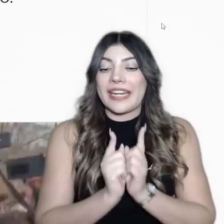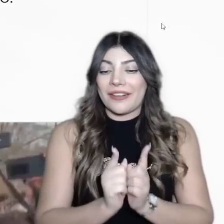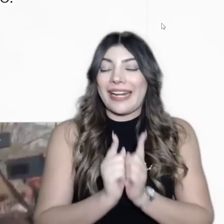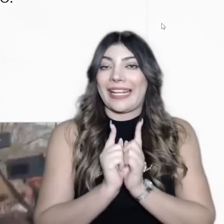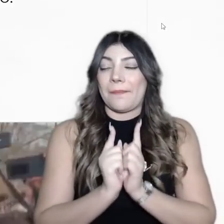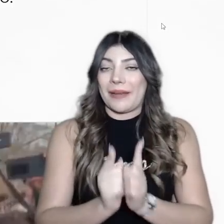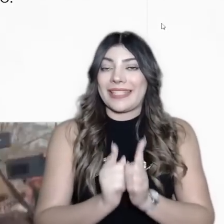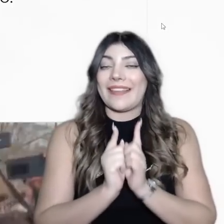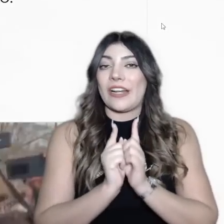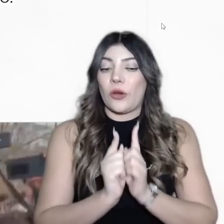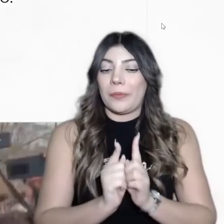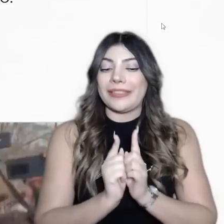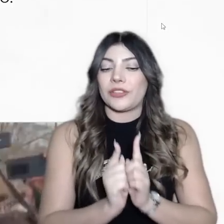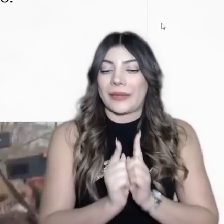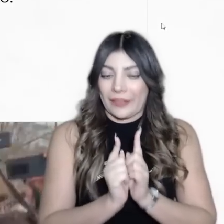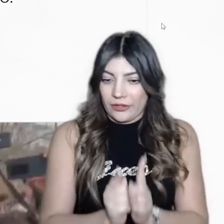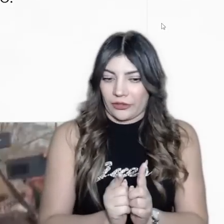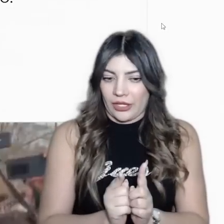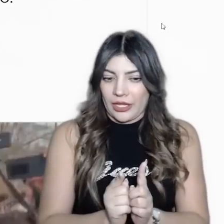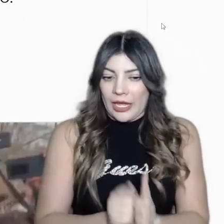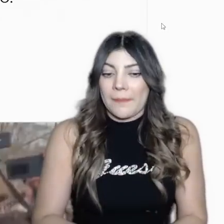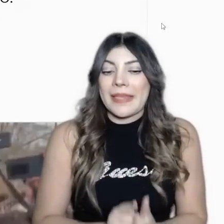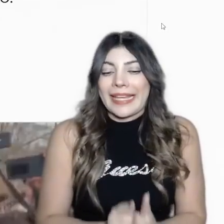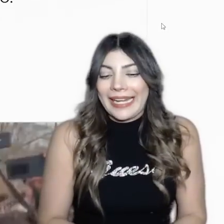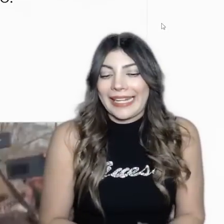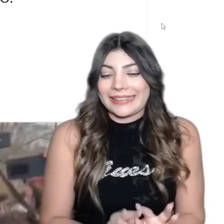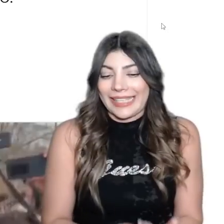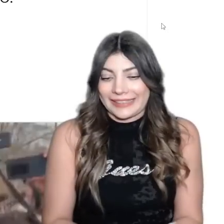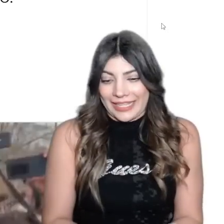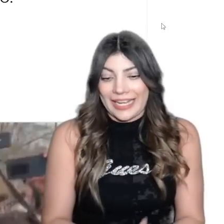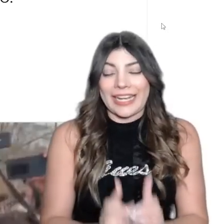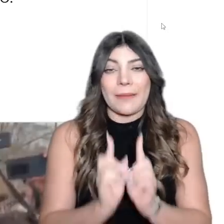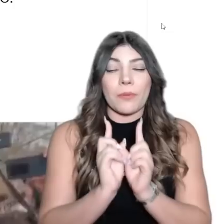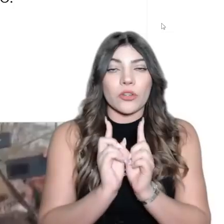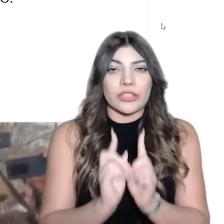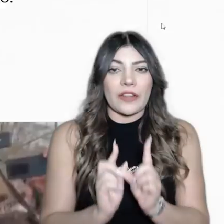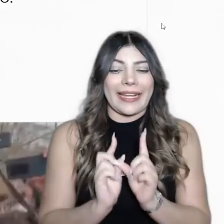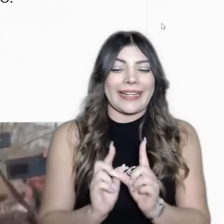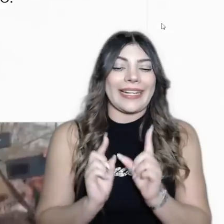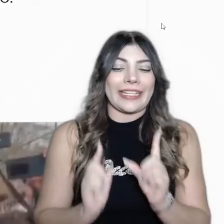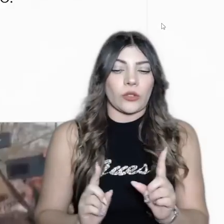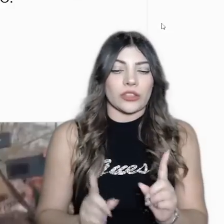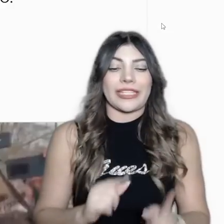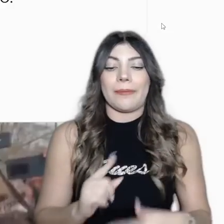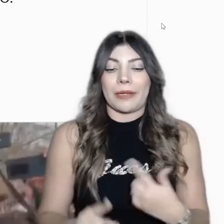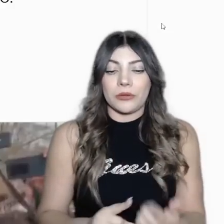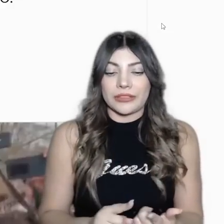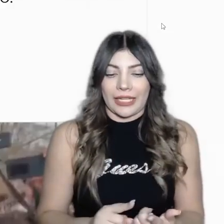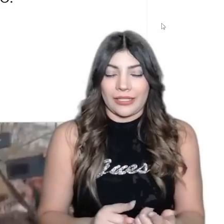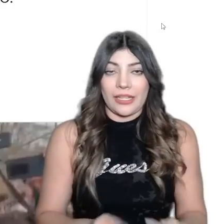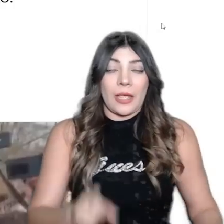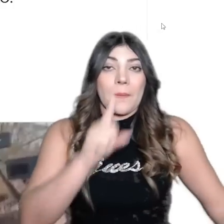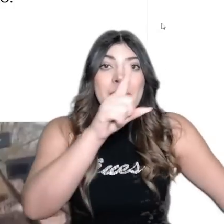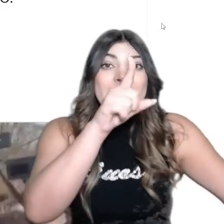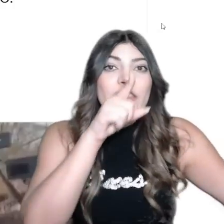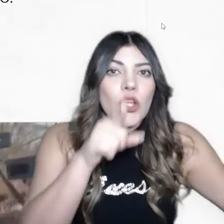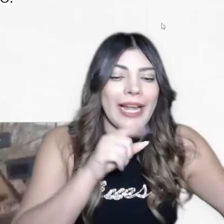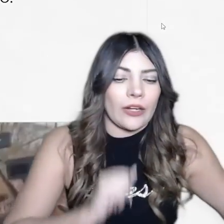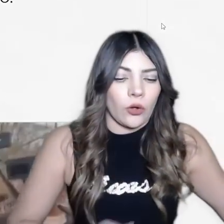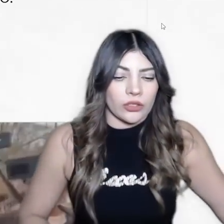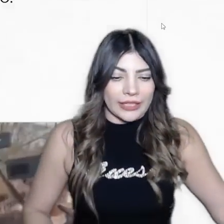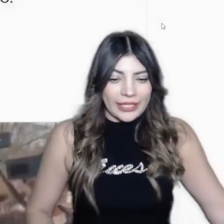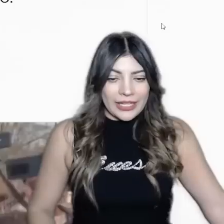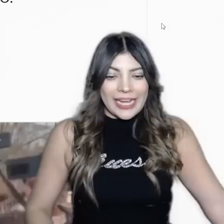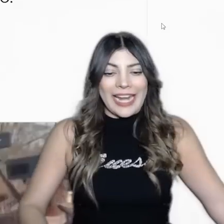dado dinero en la campaña de López Obrador. Miguel Arzate, reportero de Canal 14, le pregunta, ¿mintió en